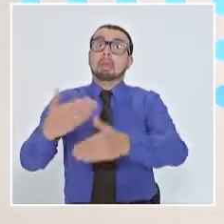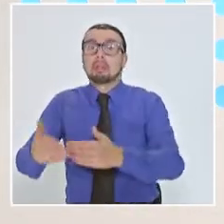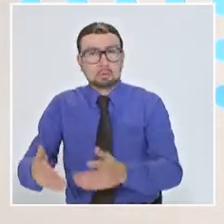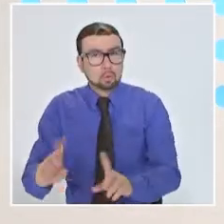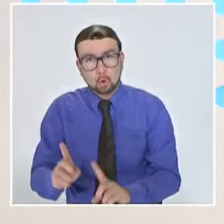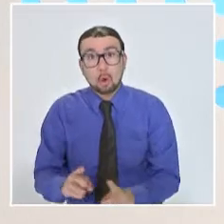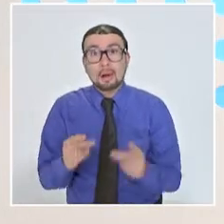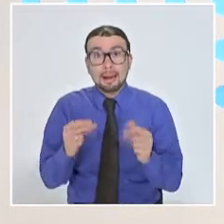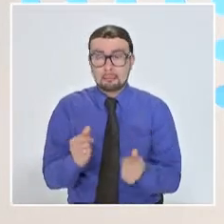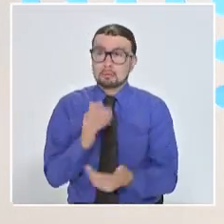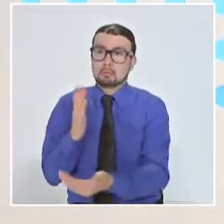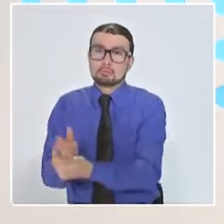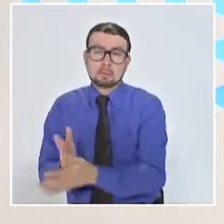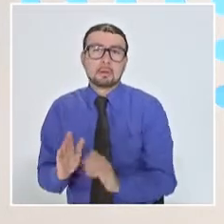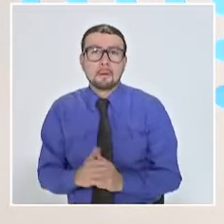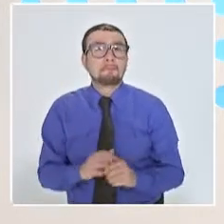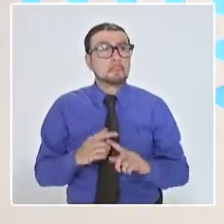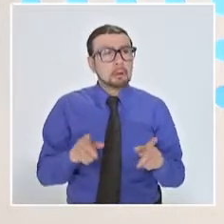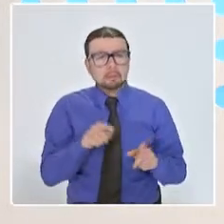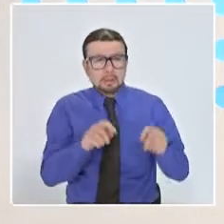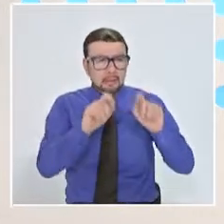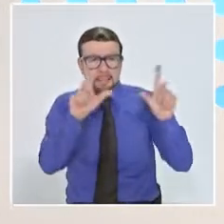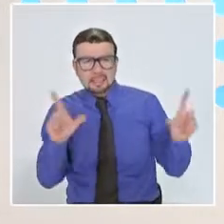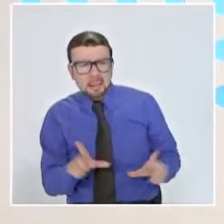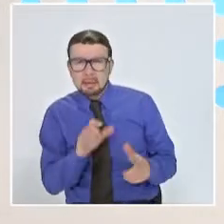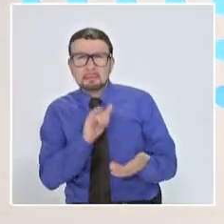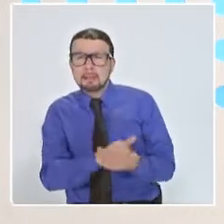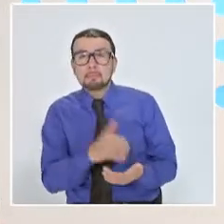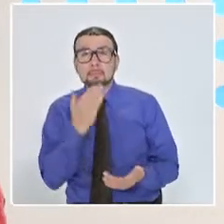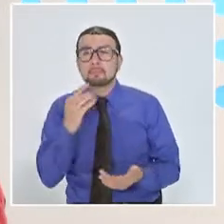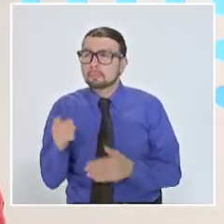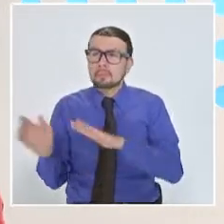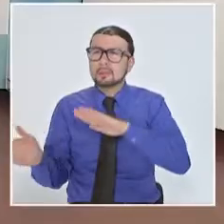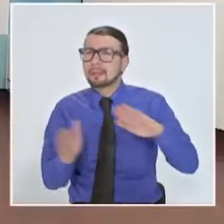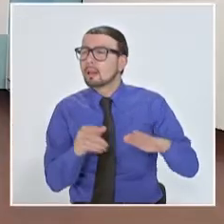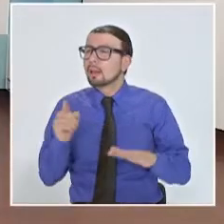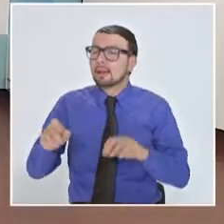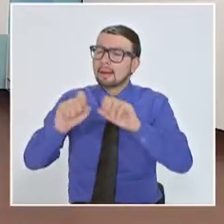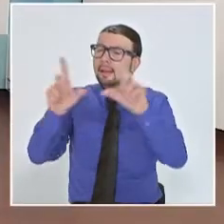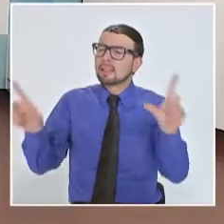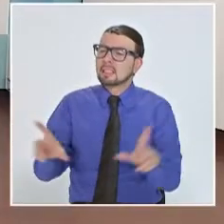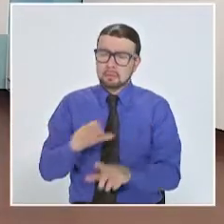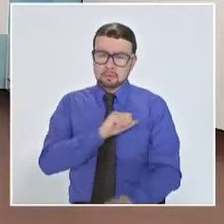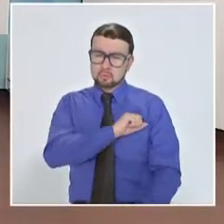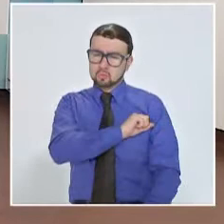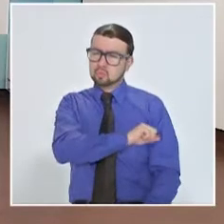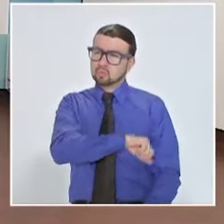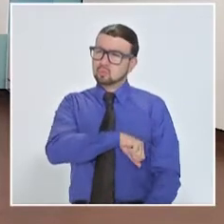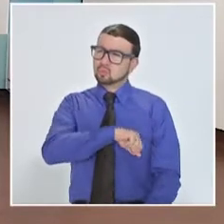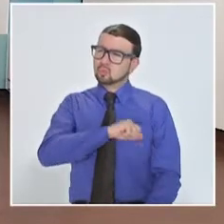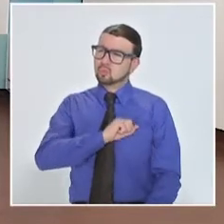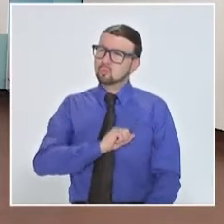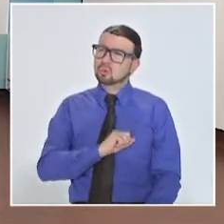una rutina de examen, lo deben de hacer. El examen de ecografía, ¿con qué frecuencia se lo puede hacer esa persona joven de la cual usted hacía referencia